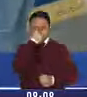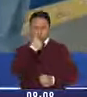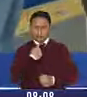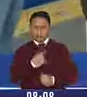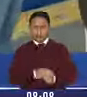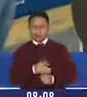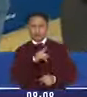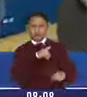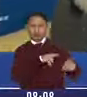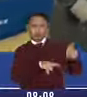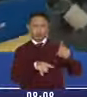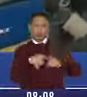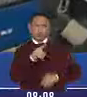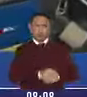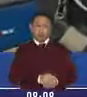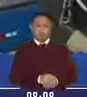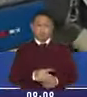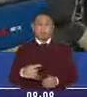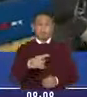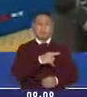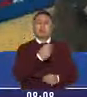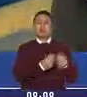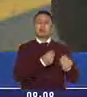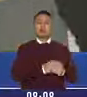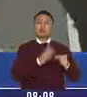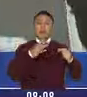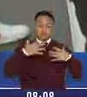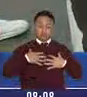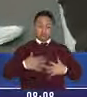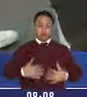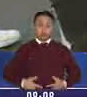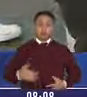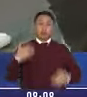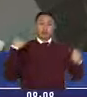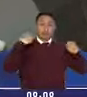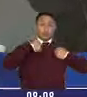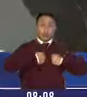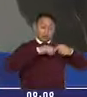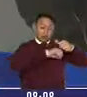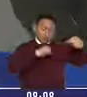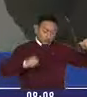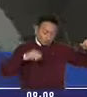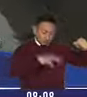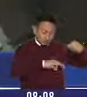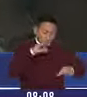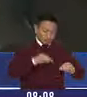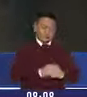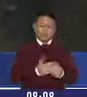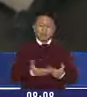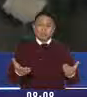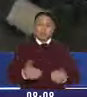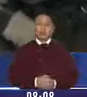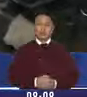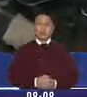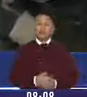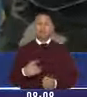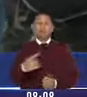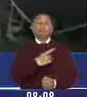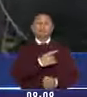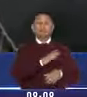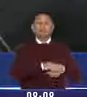aparentemente sospechosas. Lo que hacen pues es este cacheo, también revisan las mochilas, algunas personas. Pertenencias. Esto sobre todo es